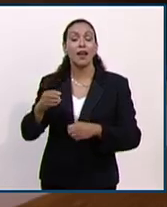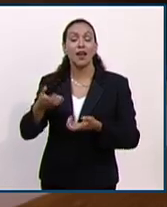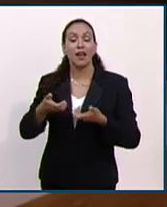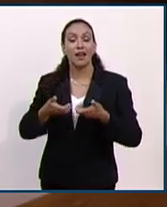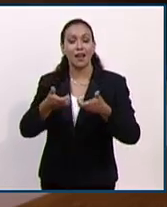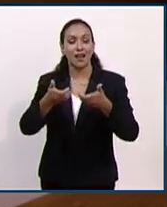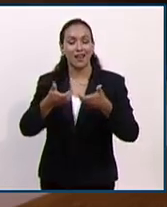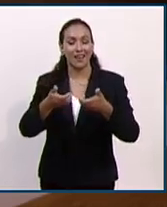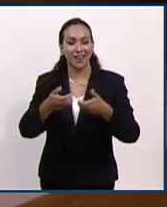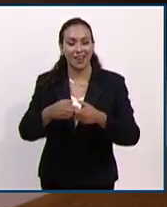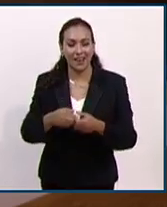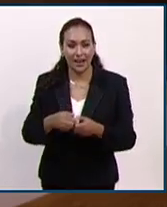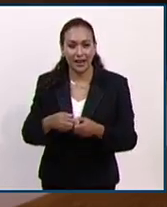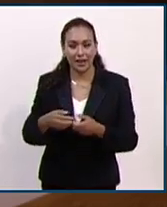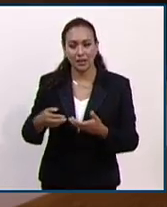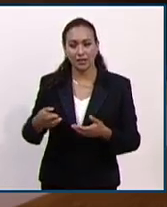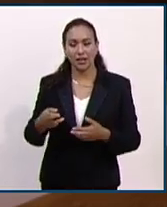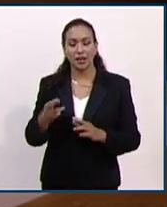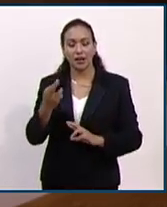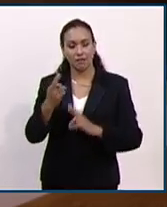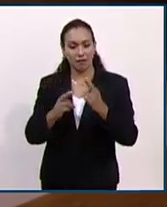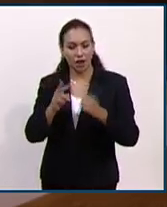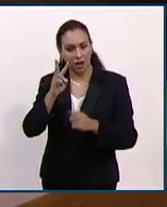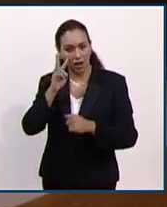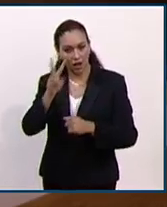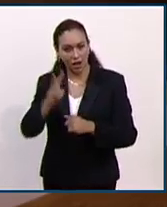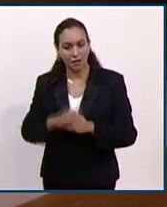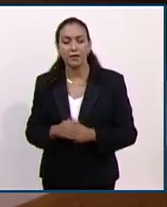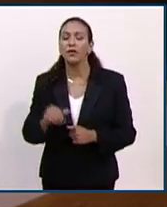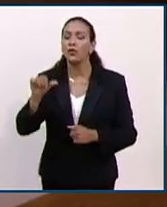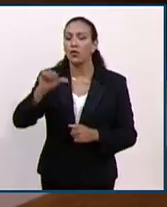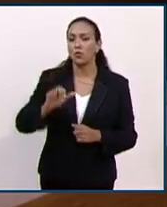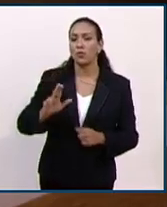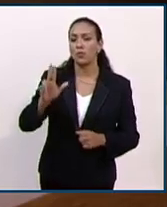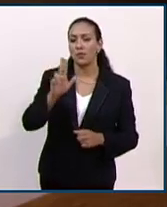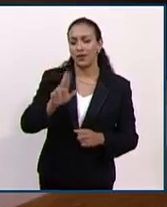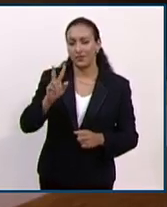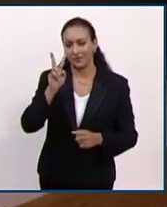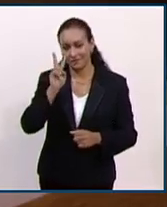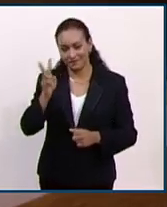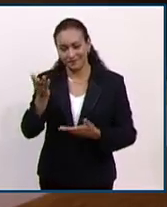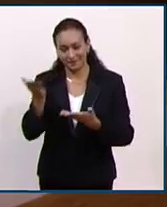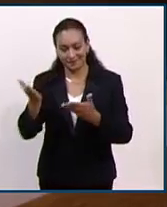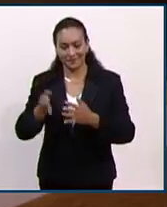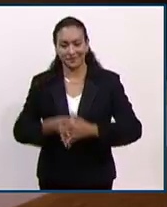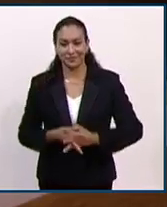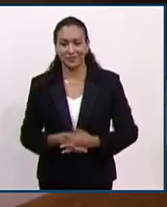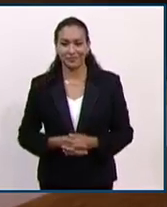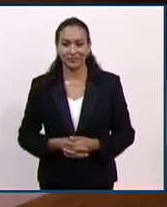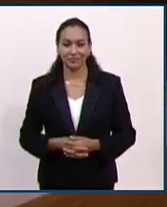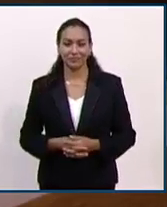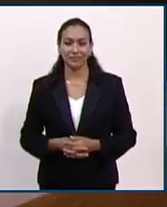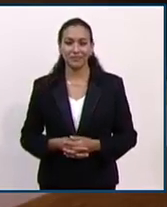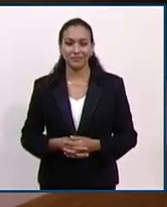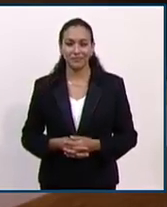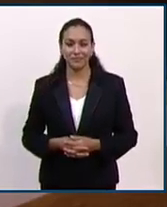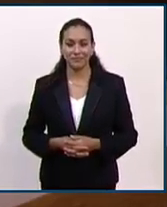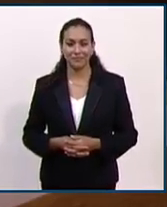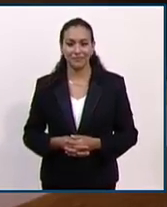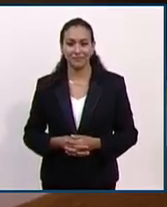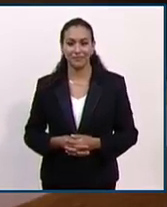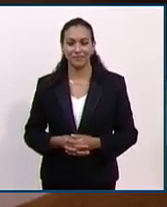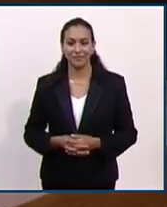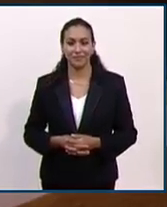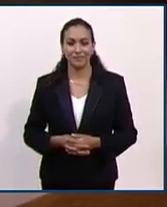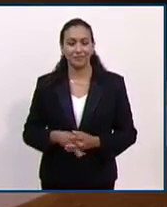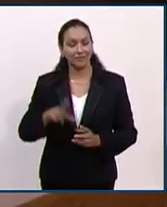que resolvió el Pleno del Tribunal Constitucional en su sesión de este martes. Adelante, Mario, con tu reporte.